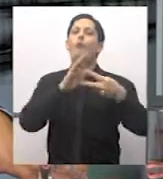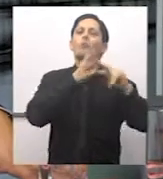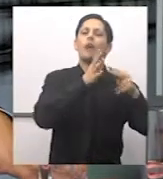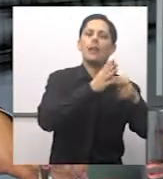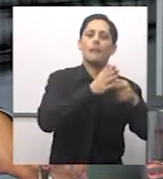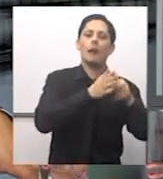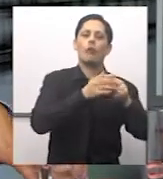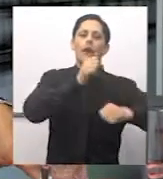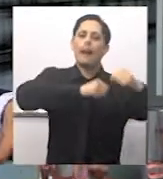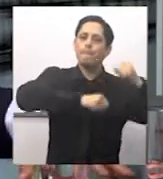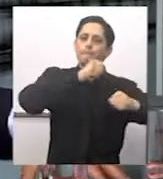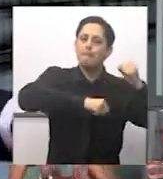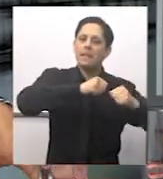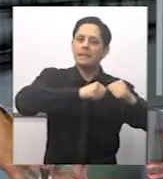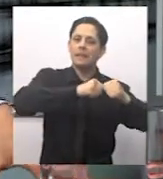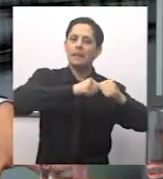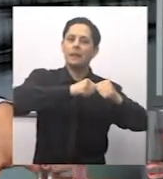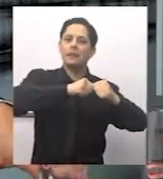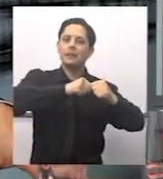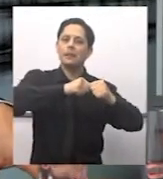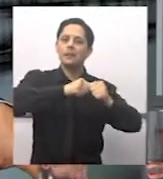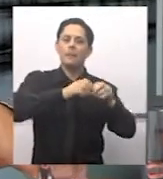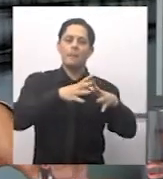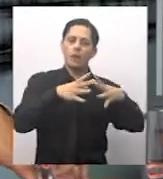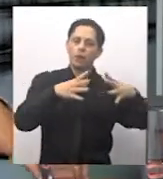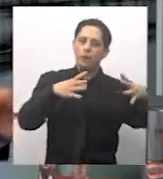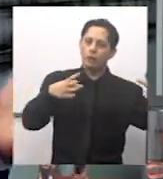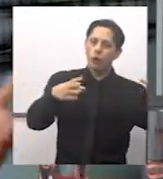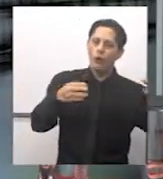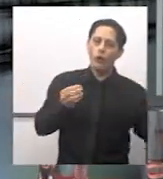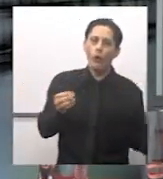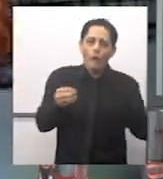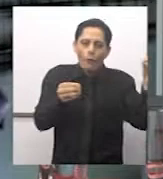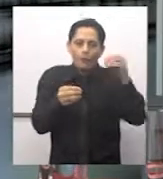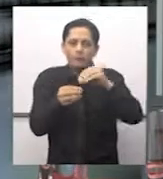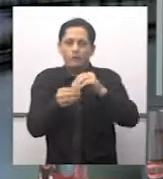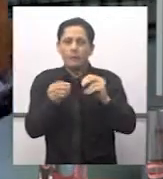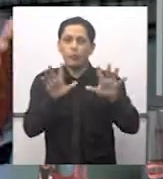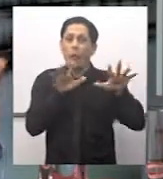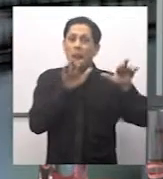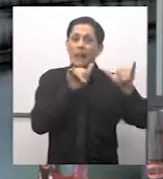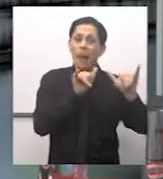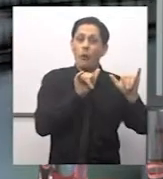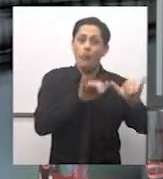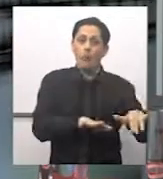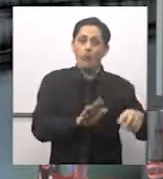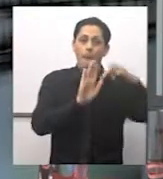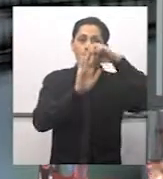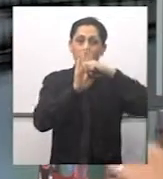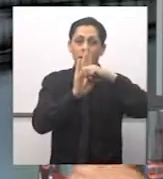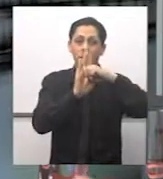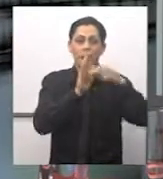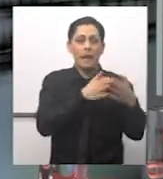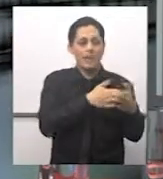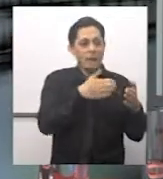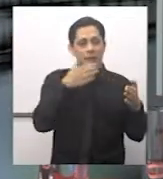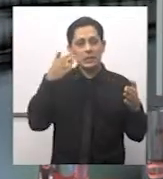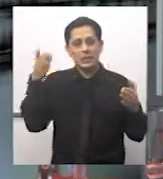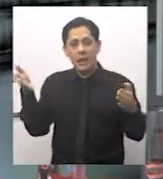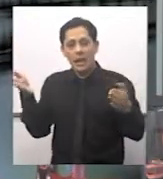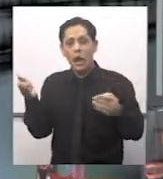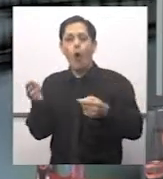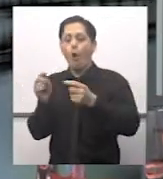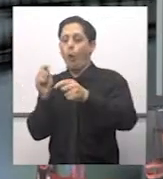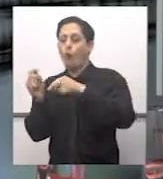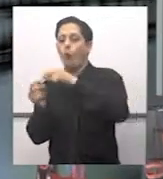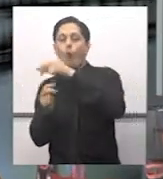obras adicionales, y estuvo parado el proyecto para llegar a un reacomodo del proyecto, volver